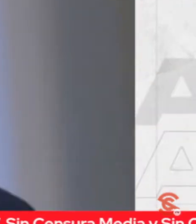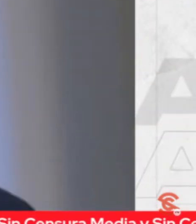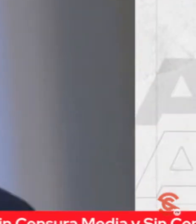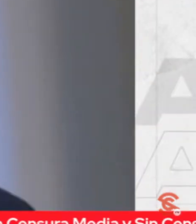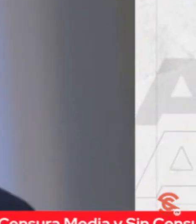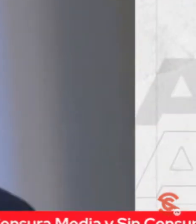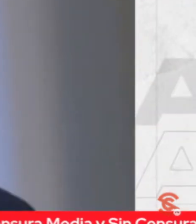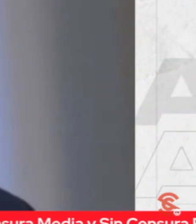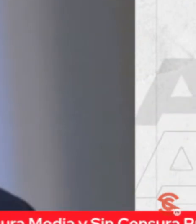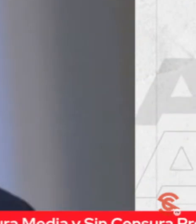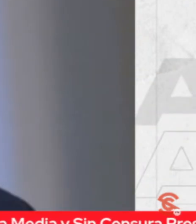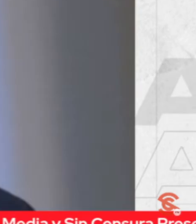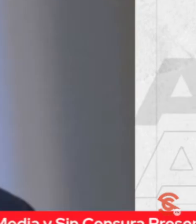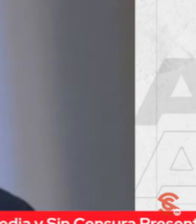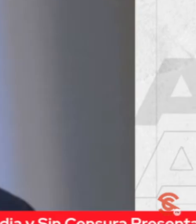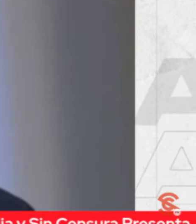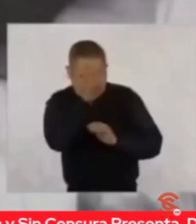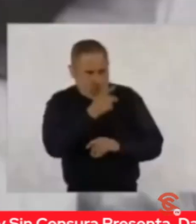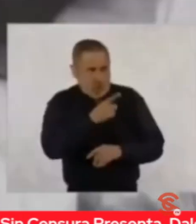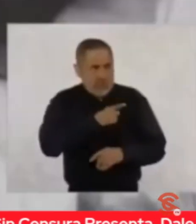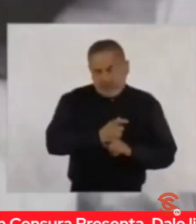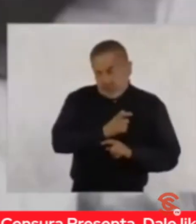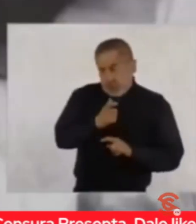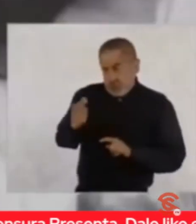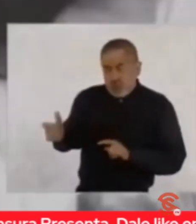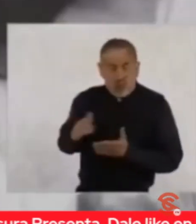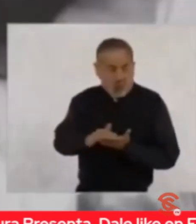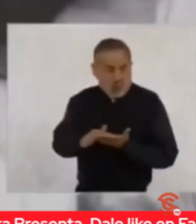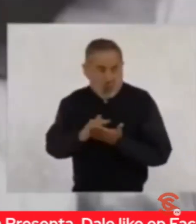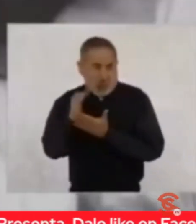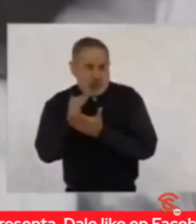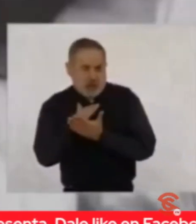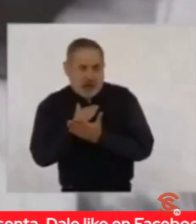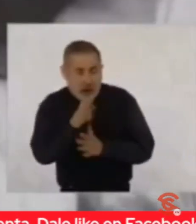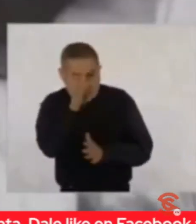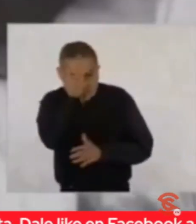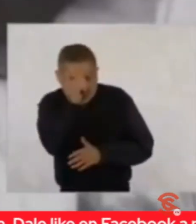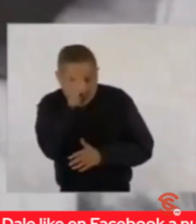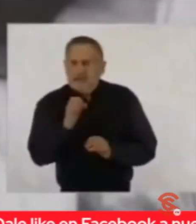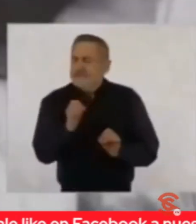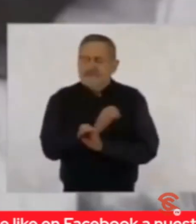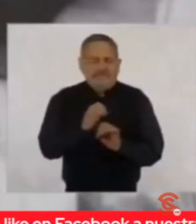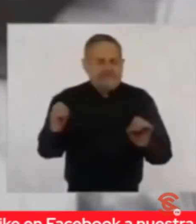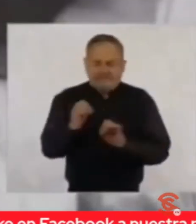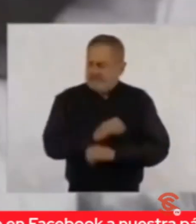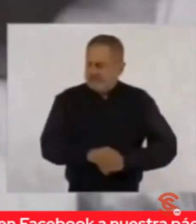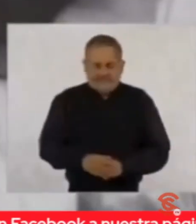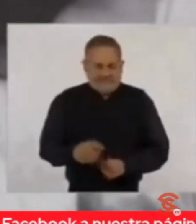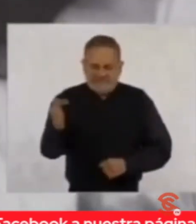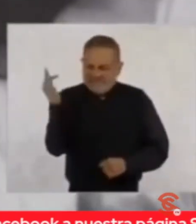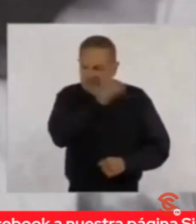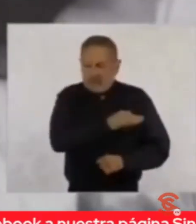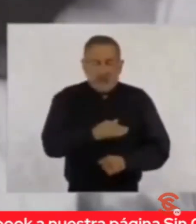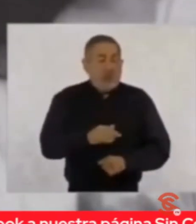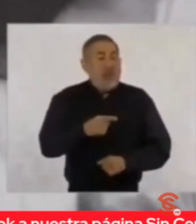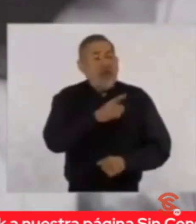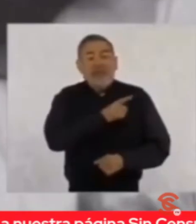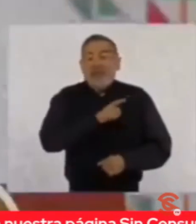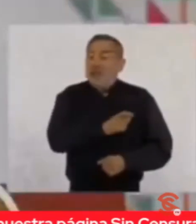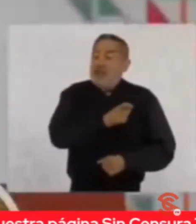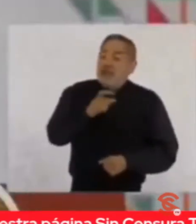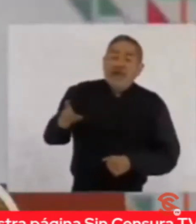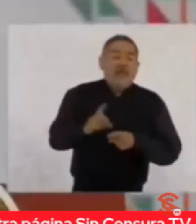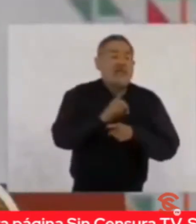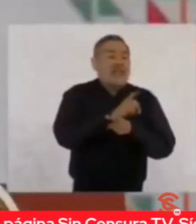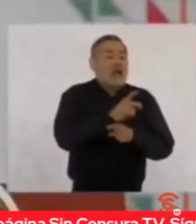tiene todas en la mano, porque además desde que estaba en el SAT es un tipo buenísimo para los números, Vicente, le dijo esos 2,700 fueron de